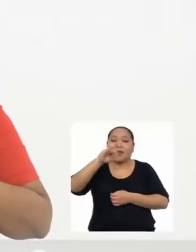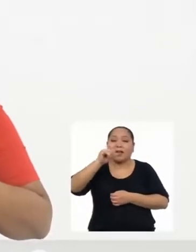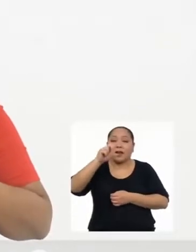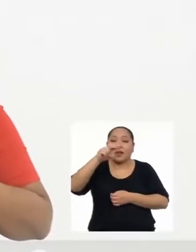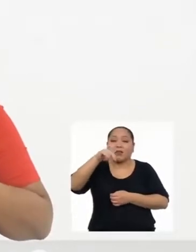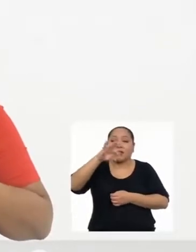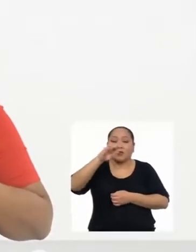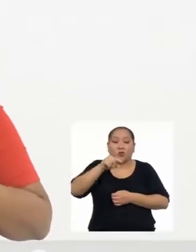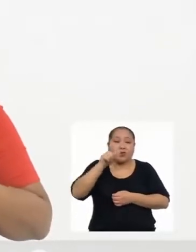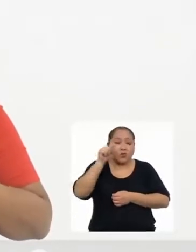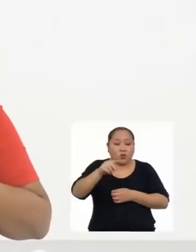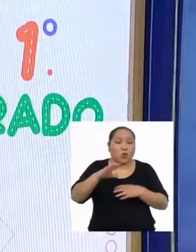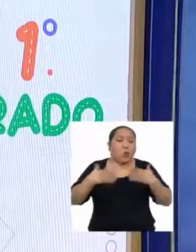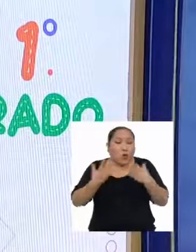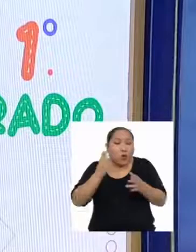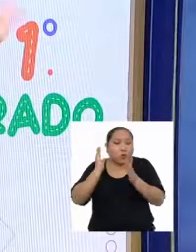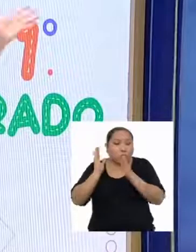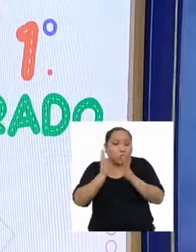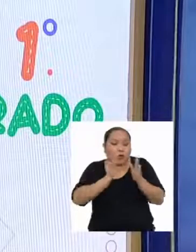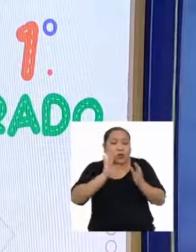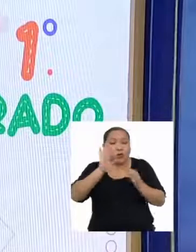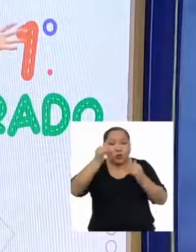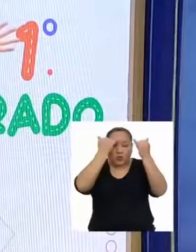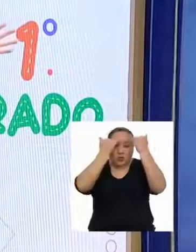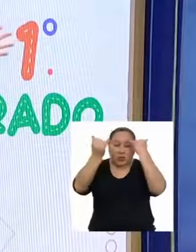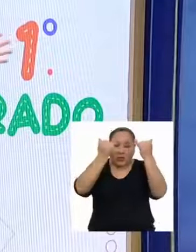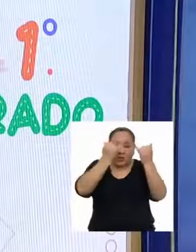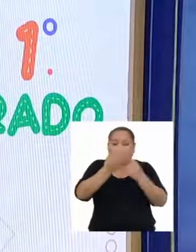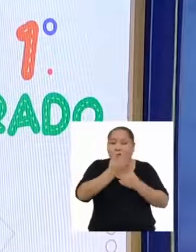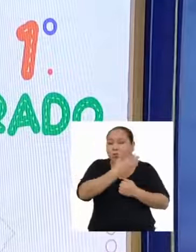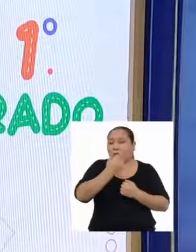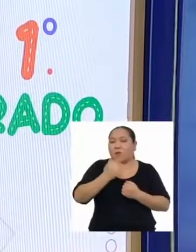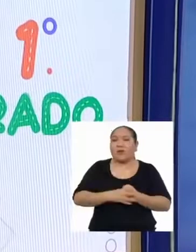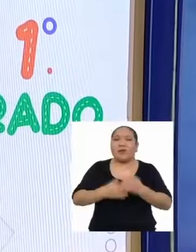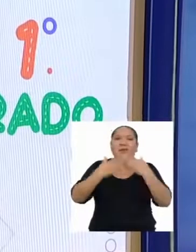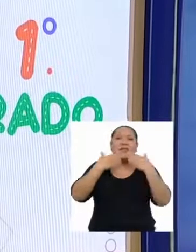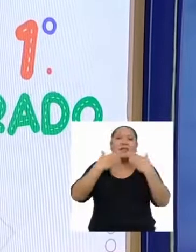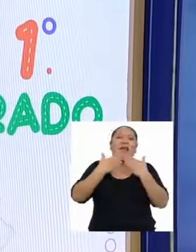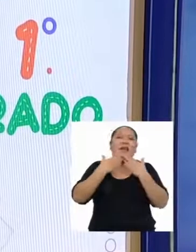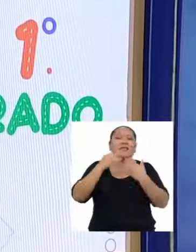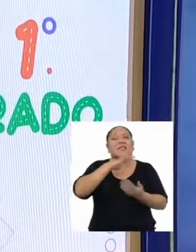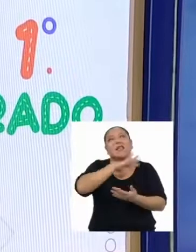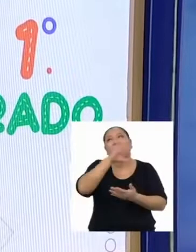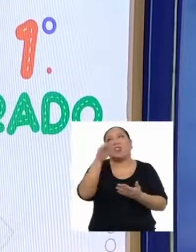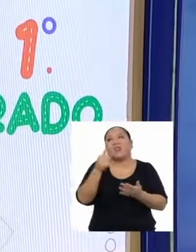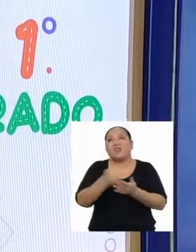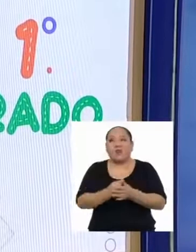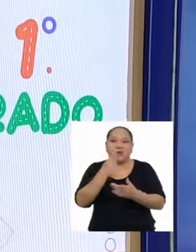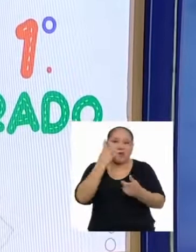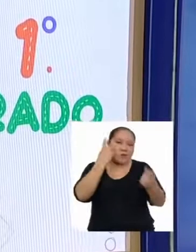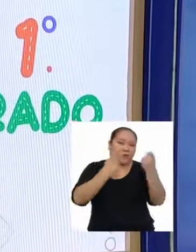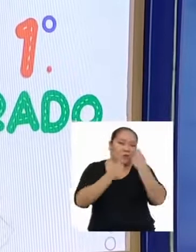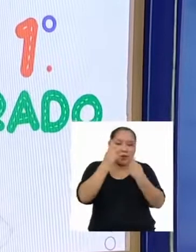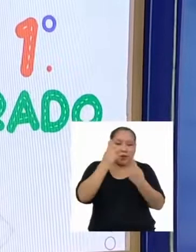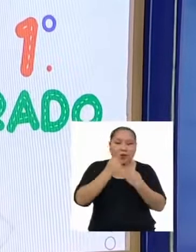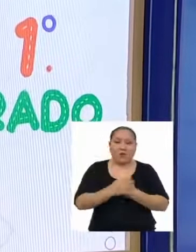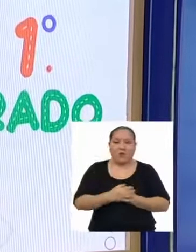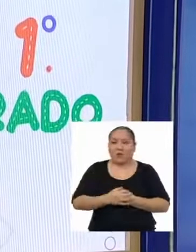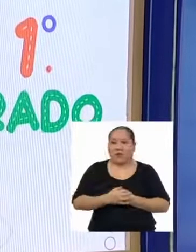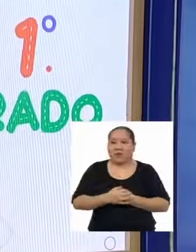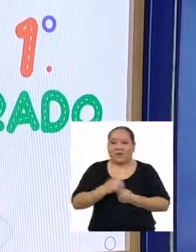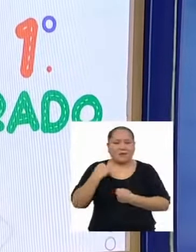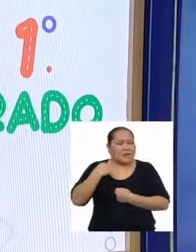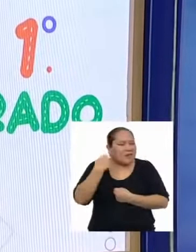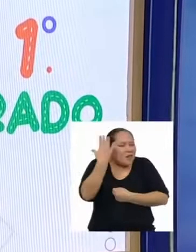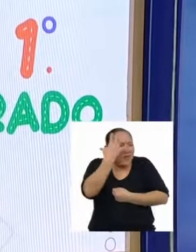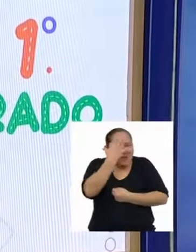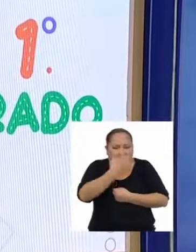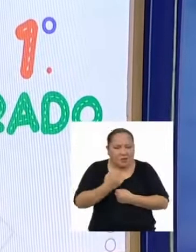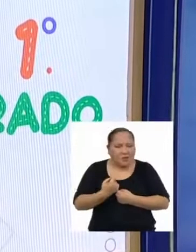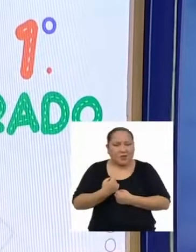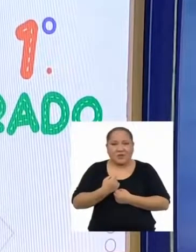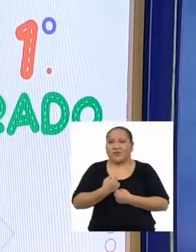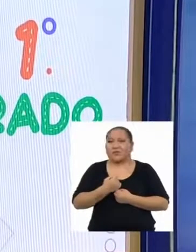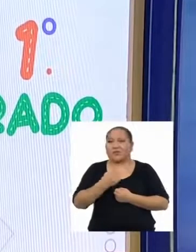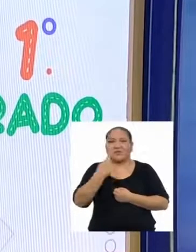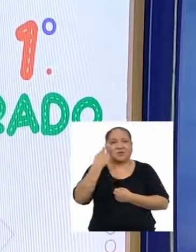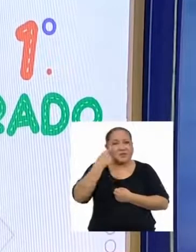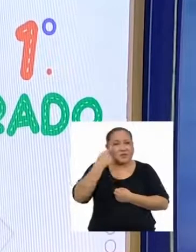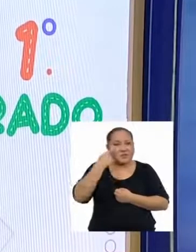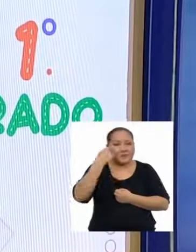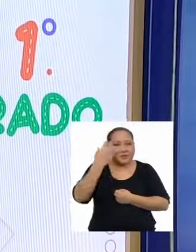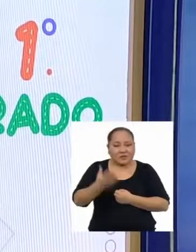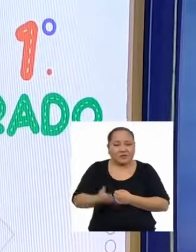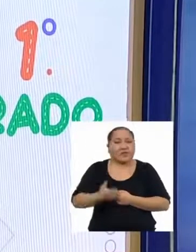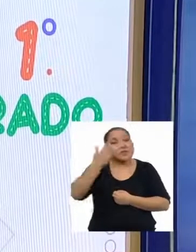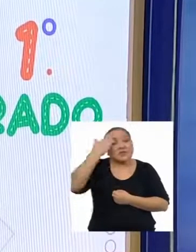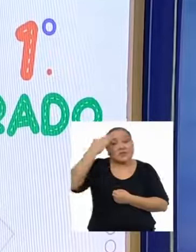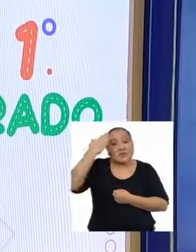como consideres mejor. Gracias a todas y todos por sus preguntas. Qué bonito conocerlos y saber que nos ven